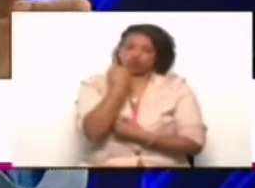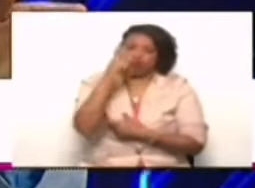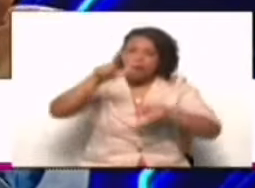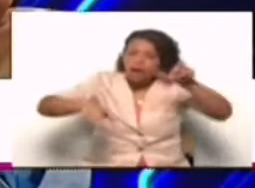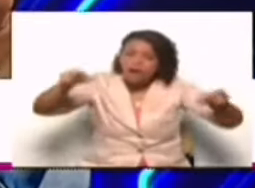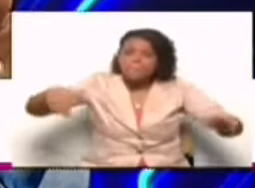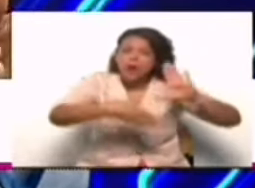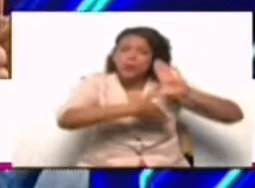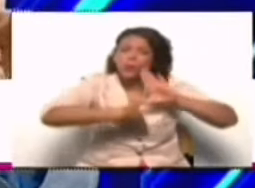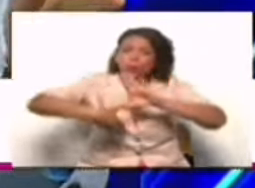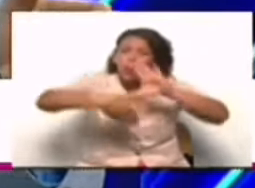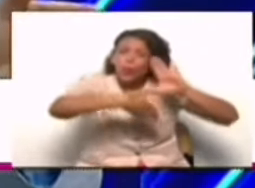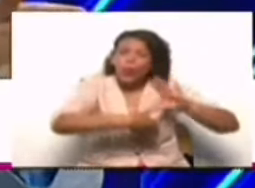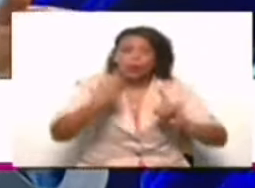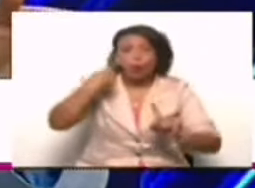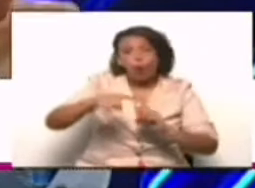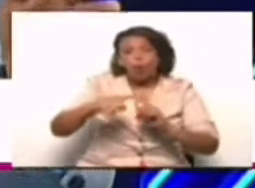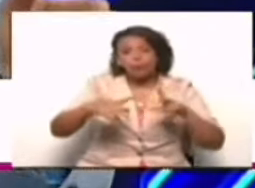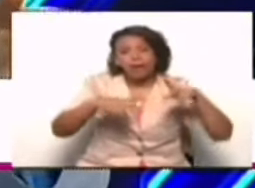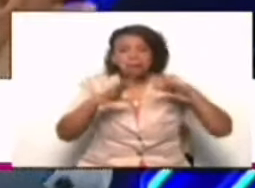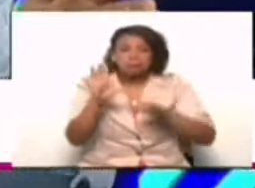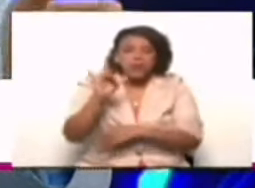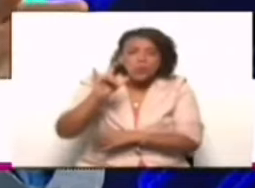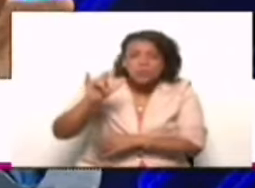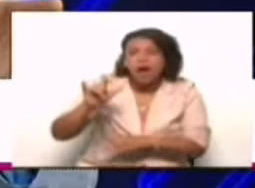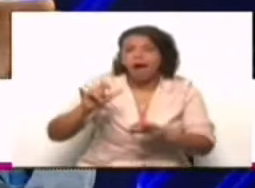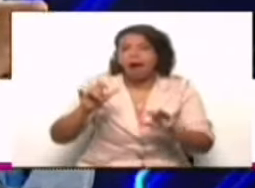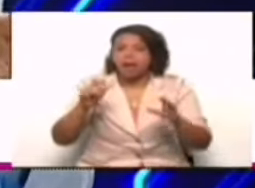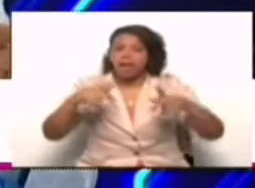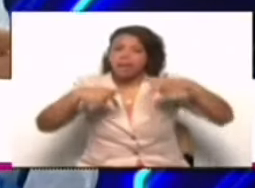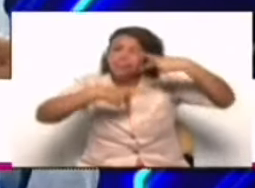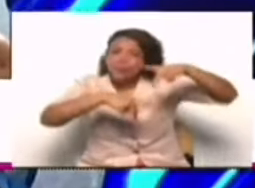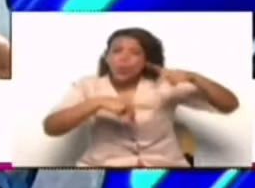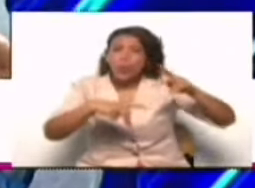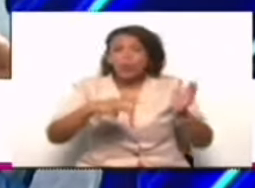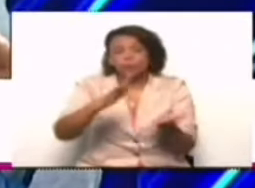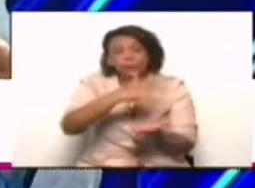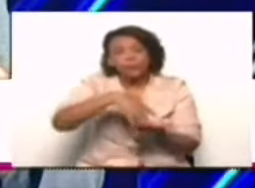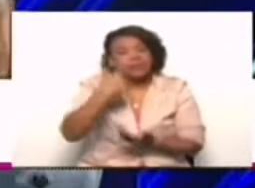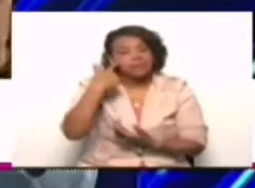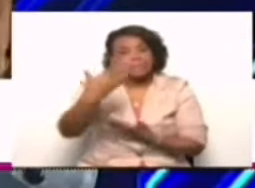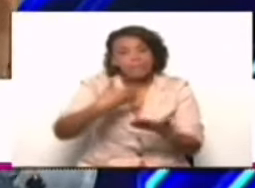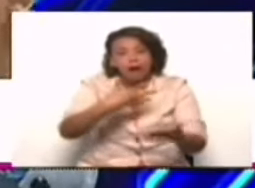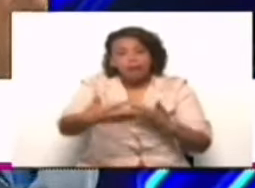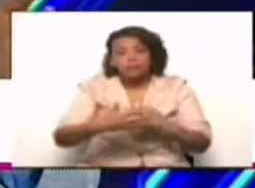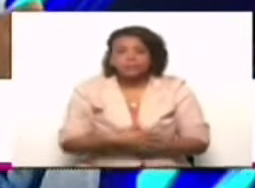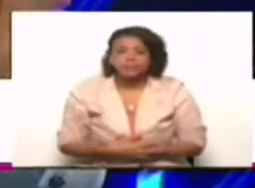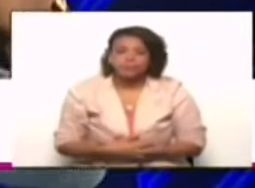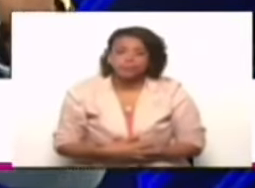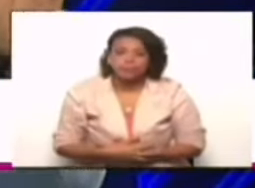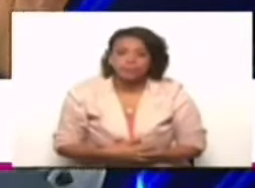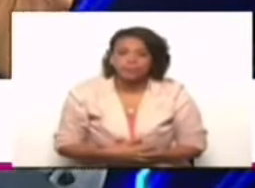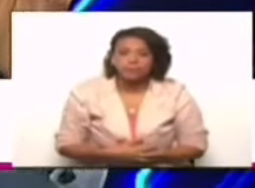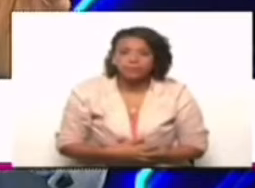han visto cómo otras redes sociales han promovido la violencia que ha llevado a decenas de asesinatos